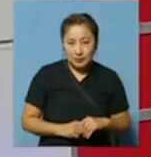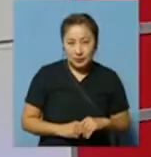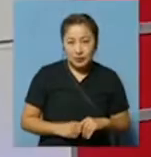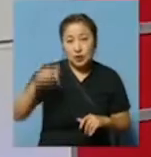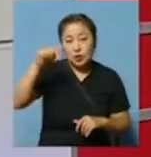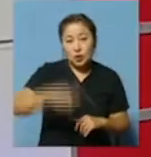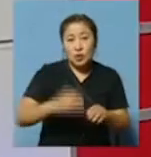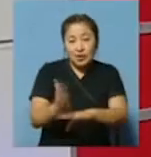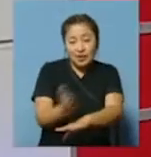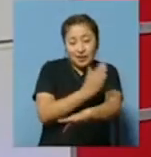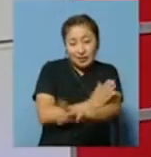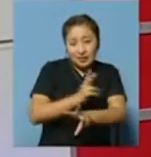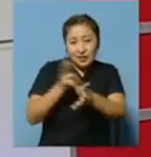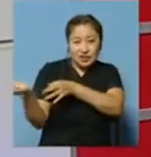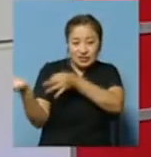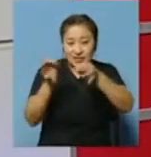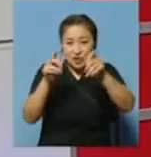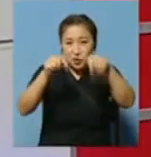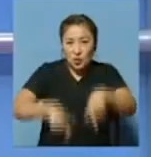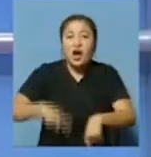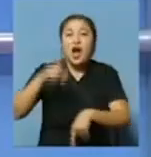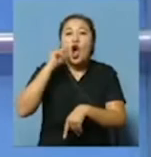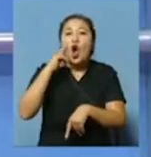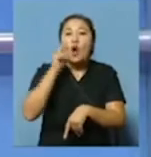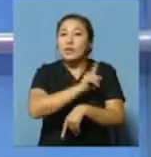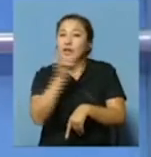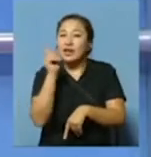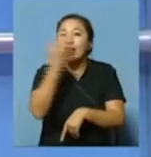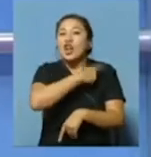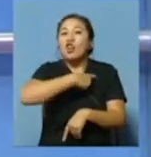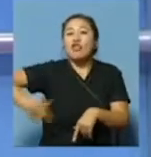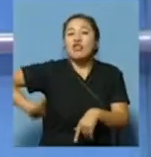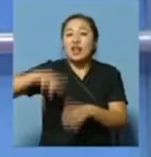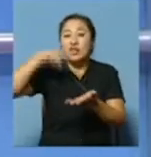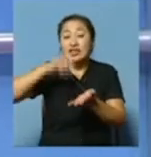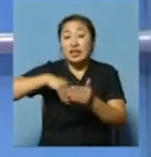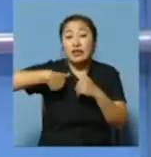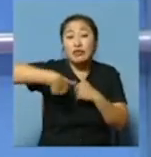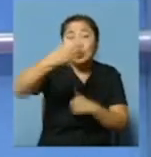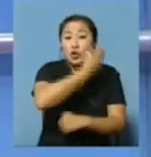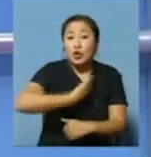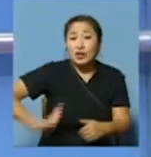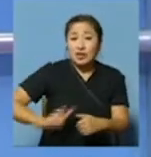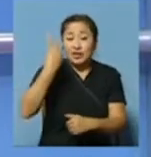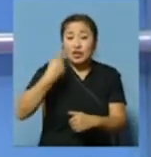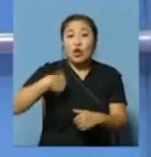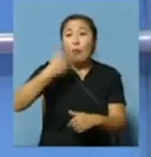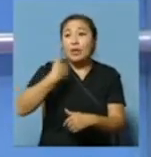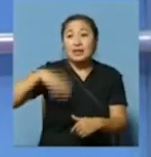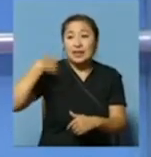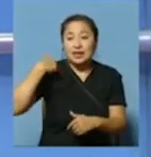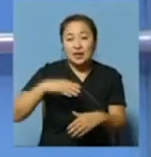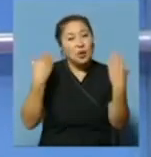y uno de los anticipos ya está en nuestros estudios juan manuel urtubey gobernador de salta candidato a vicepresidente por consenso federal